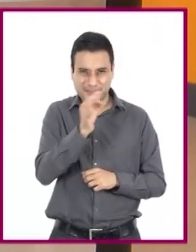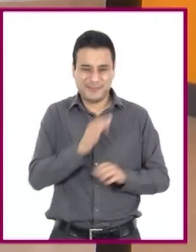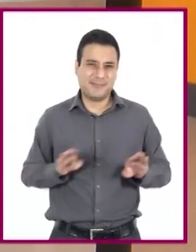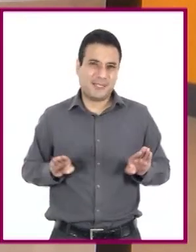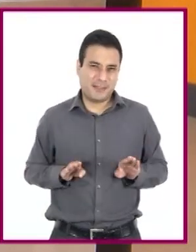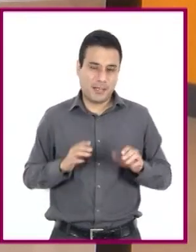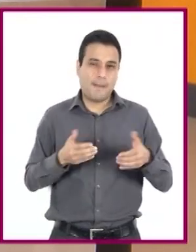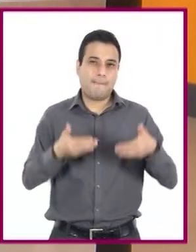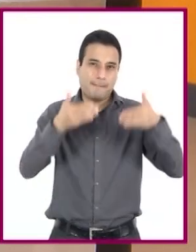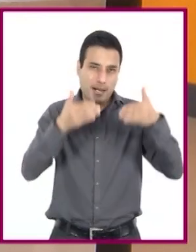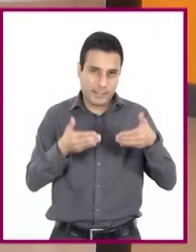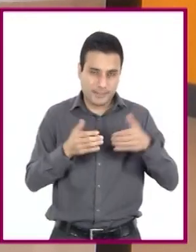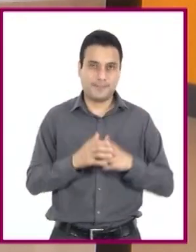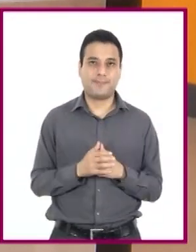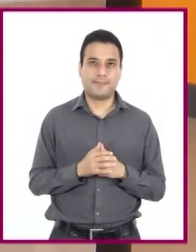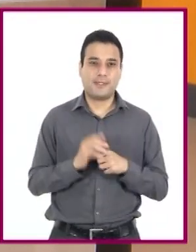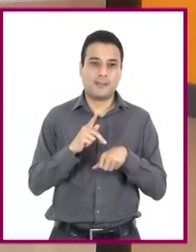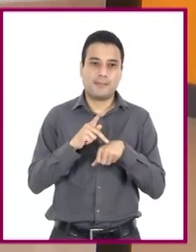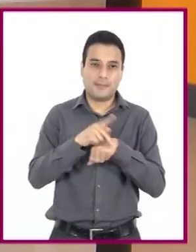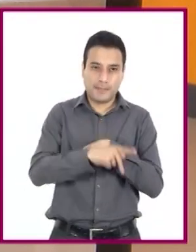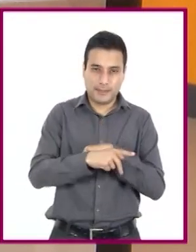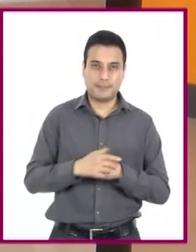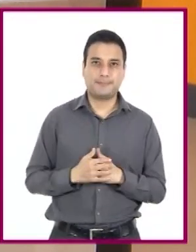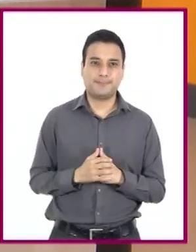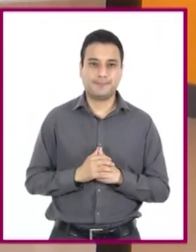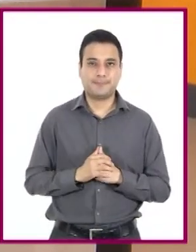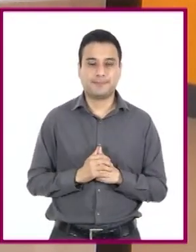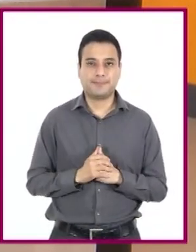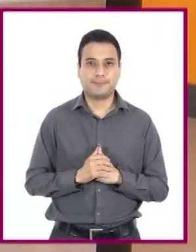celular, membrana,